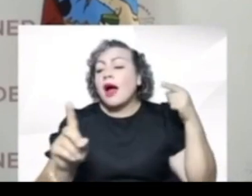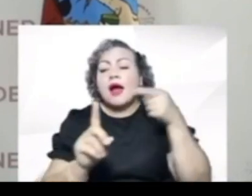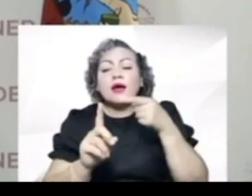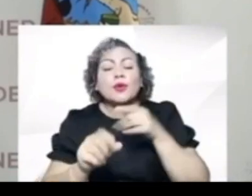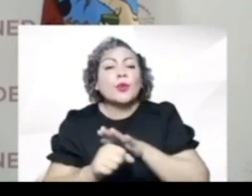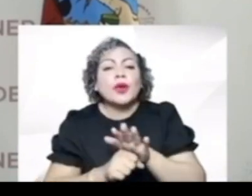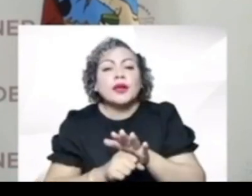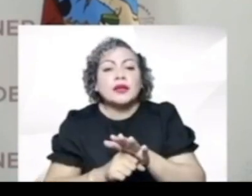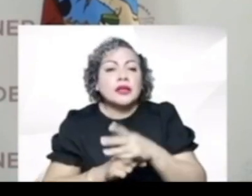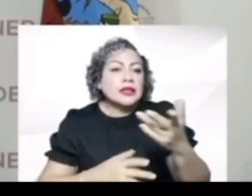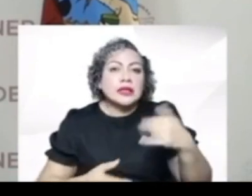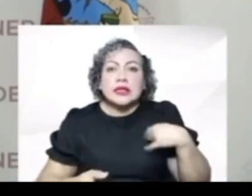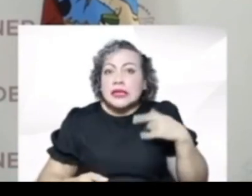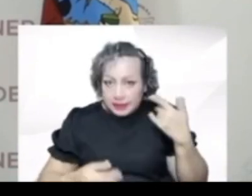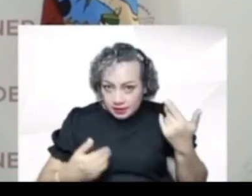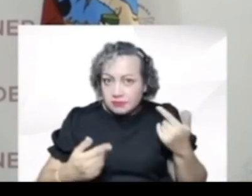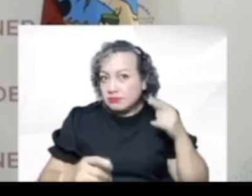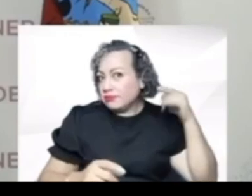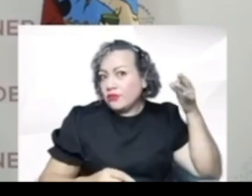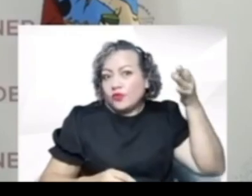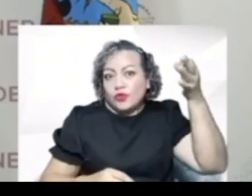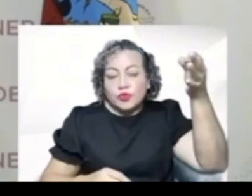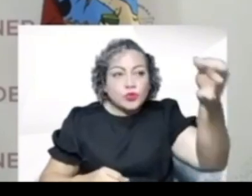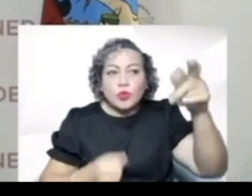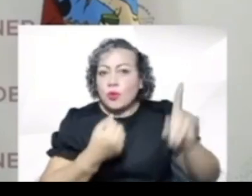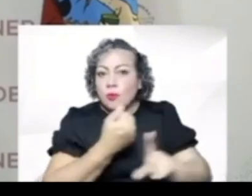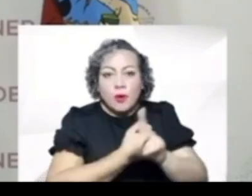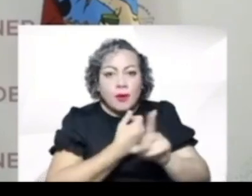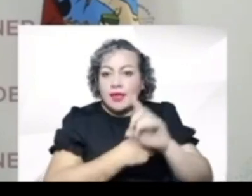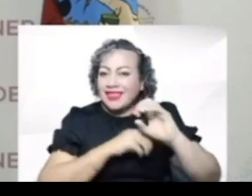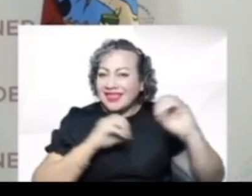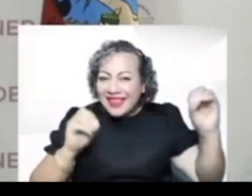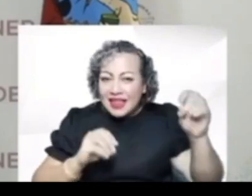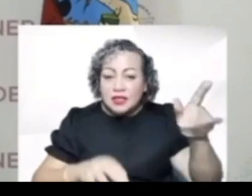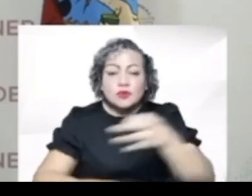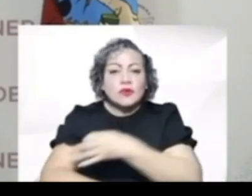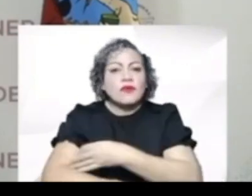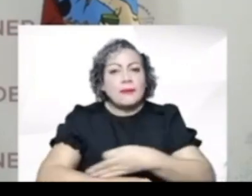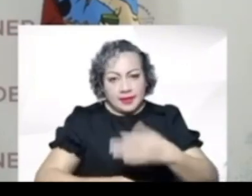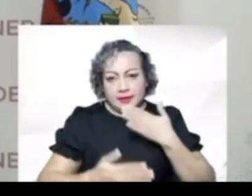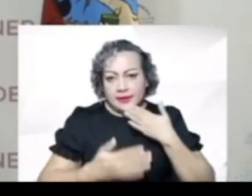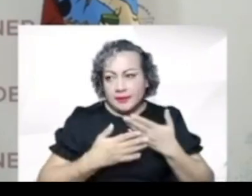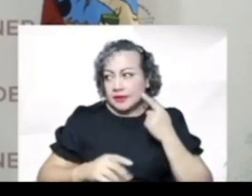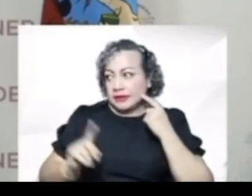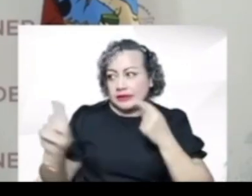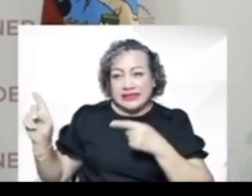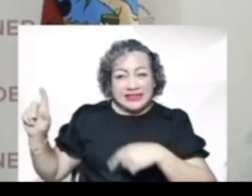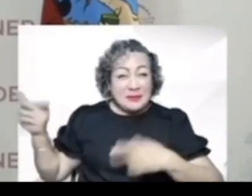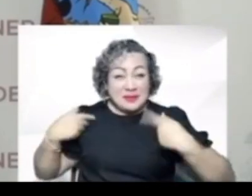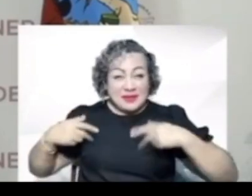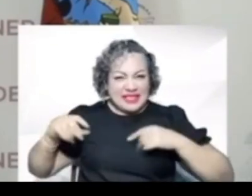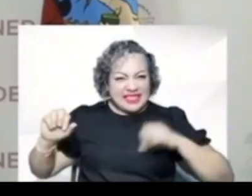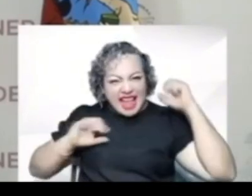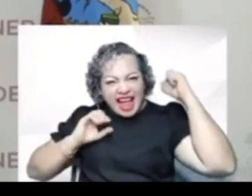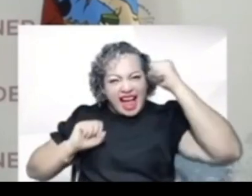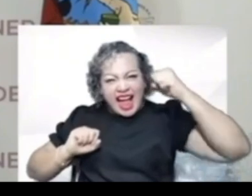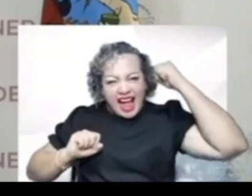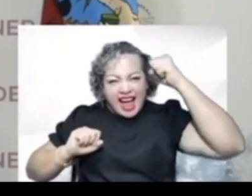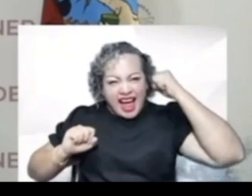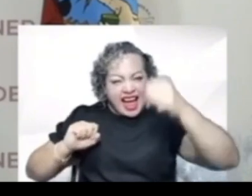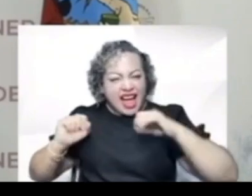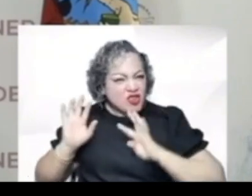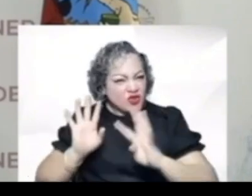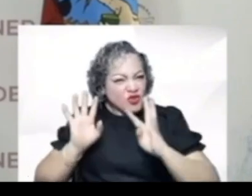a futuro ni para ellos ni para sus familias. Vamos a atenderlos siempre, el diálogo y el